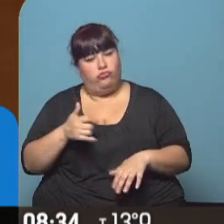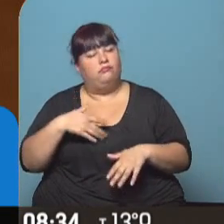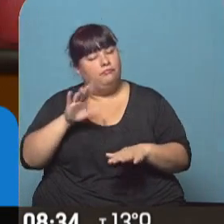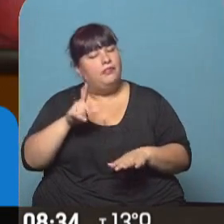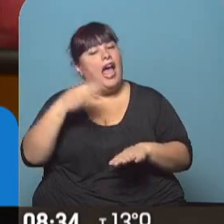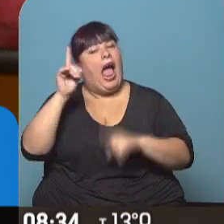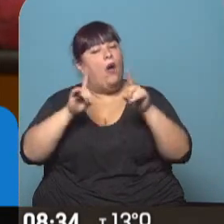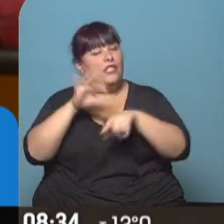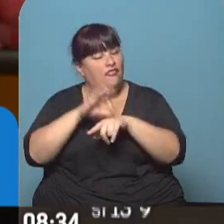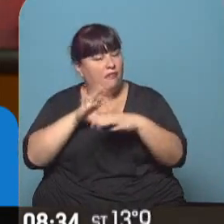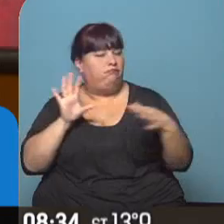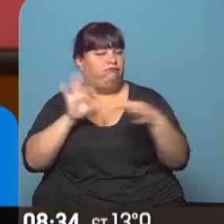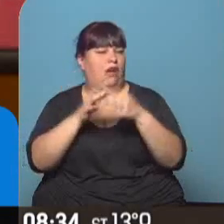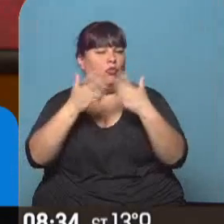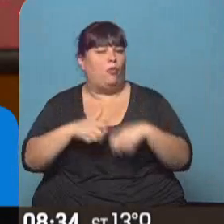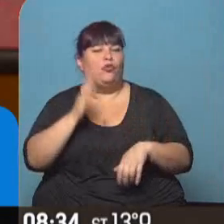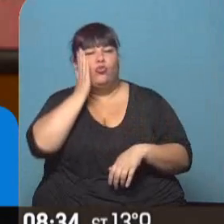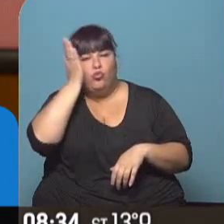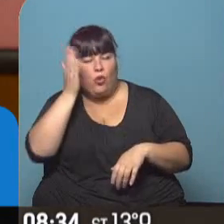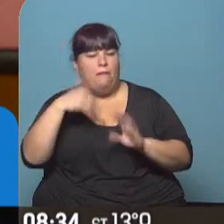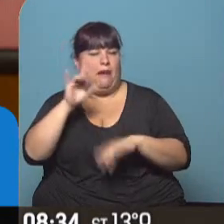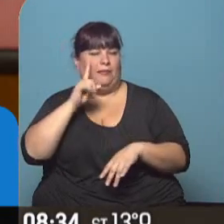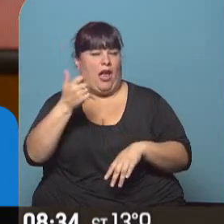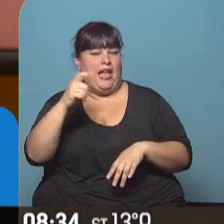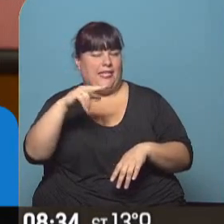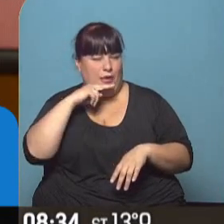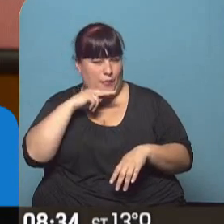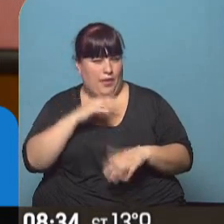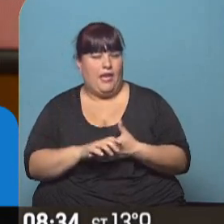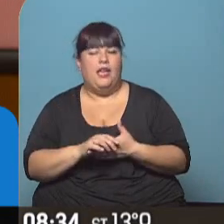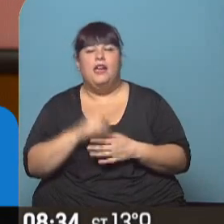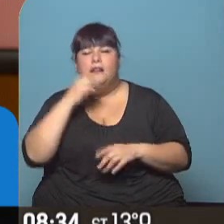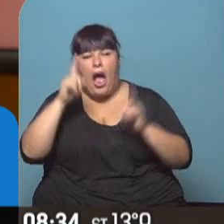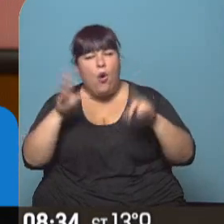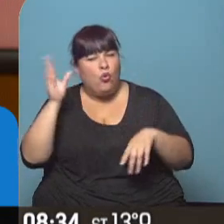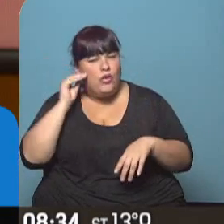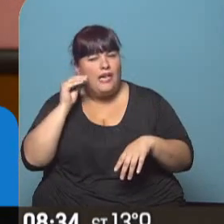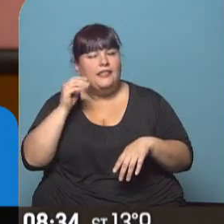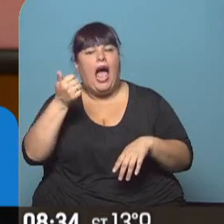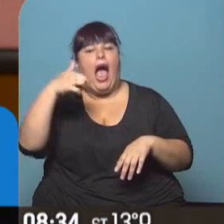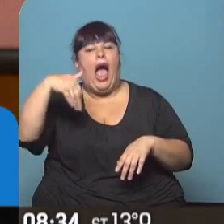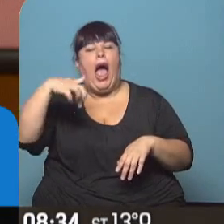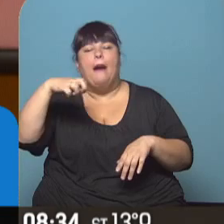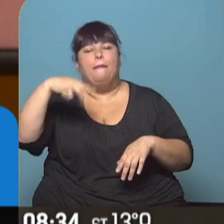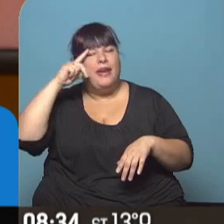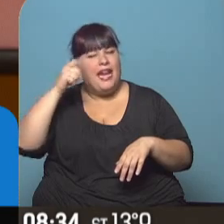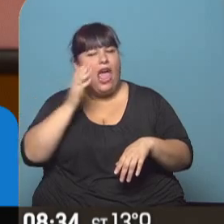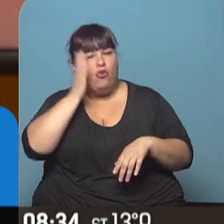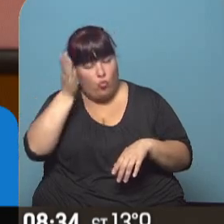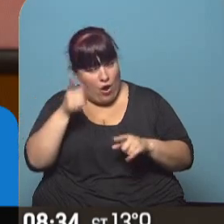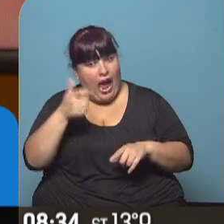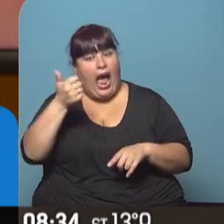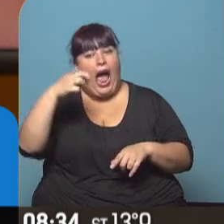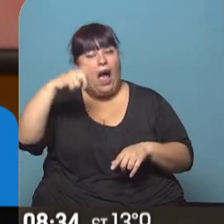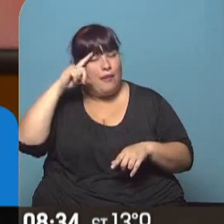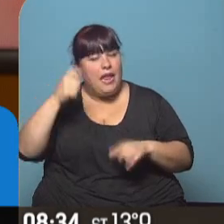más, hay patologías asociadas al sueño que aumentan el riesgo de ACV. No sé si alguna vez escucharon de las apneas de sueño. Sí. Bueno, las